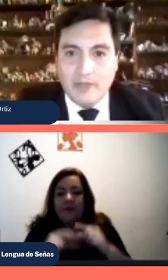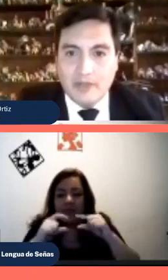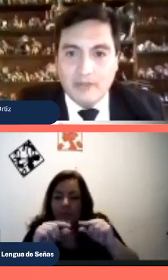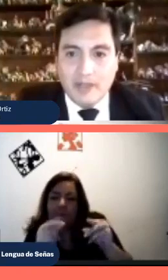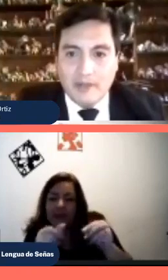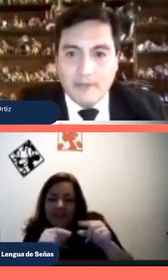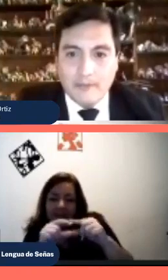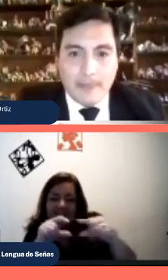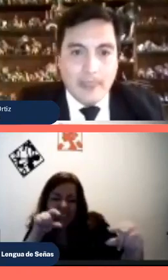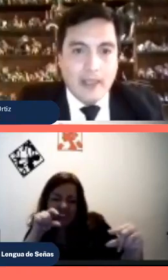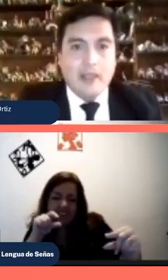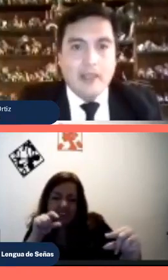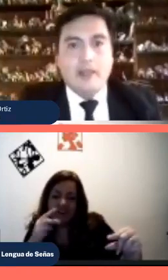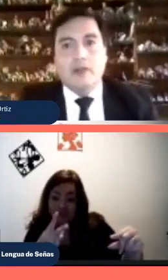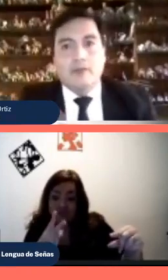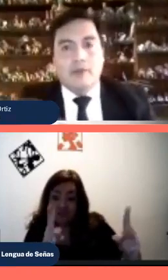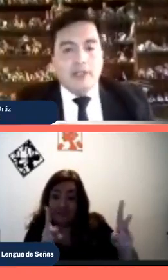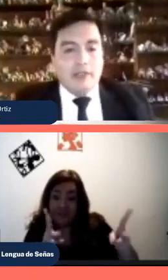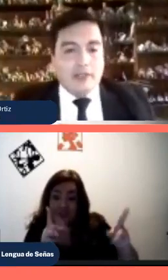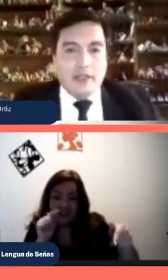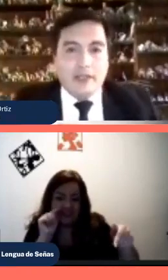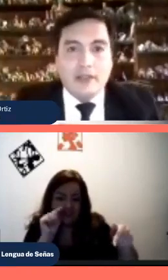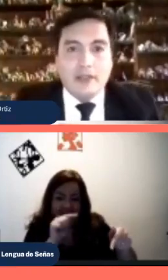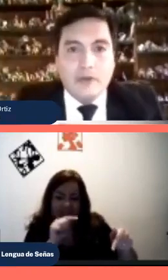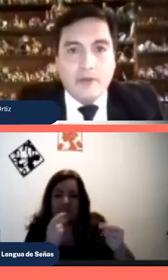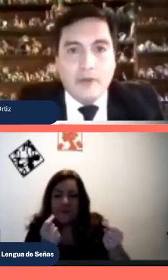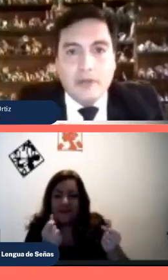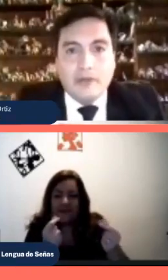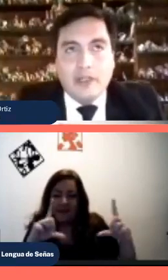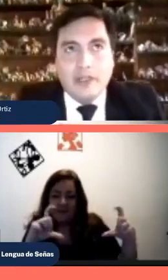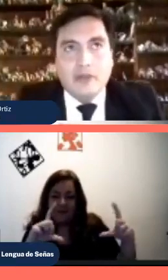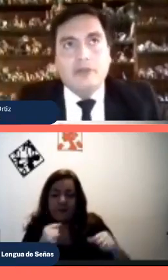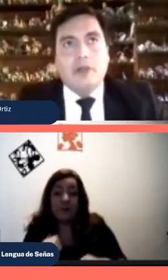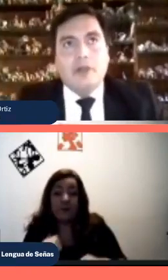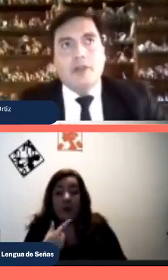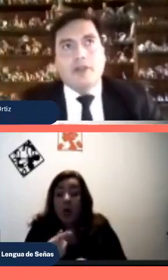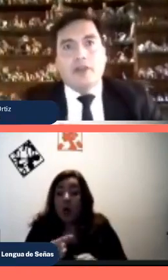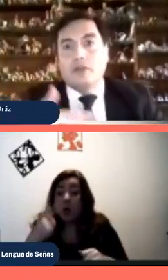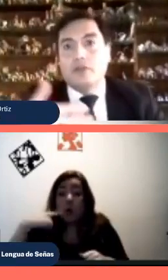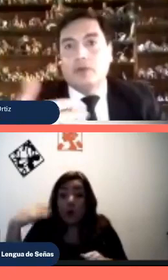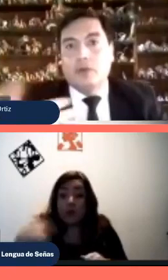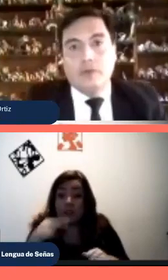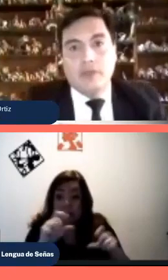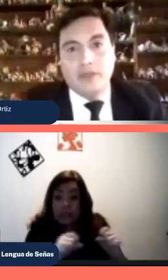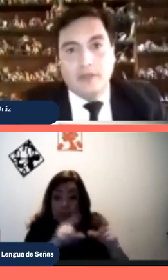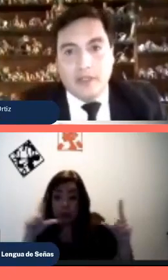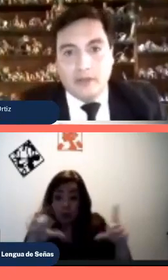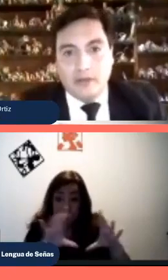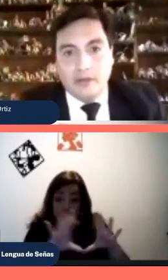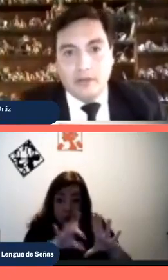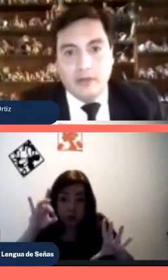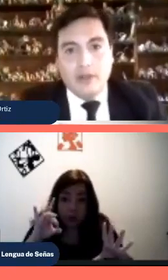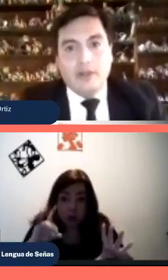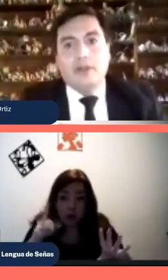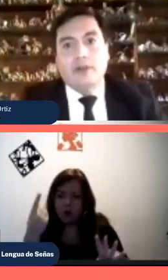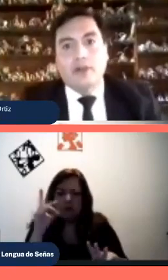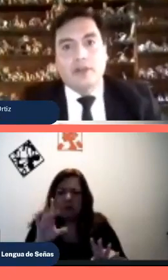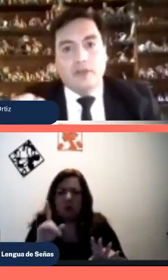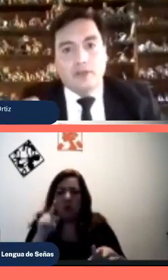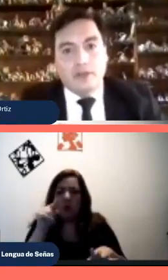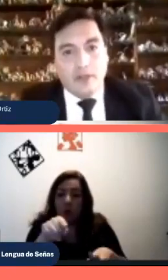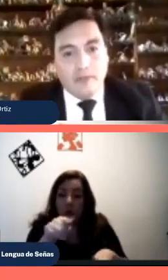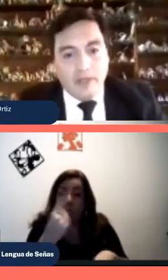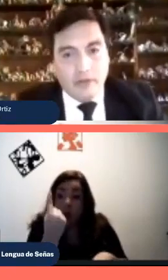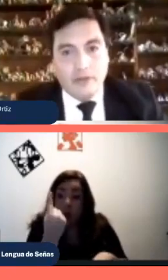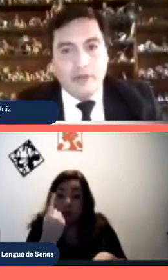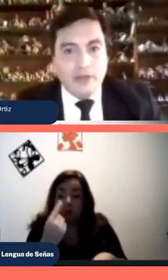habrían visto en vida. Lo importante de este descubrimiento es que no solamente se encontró un yacimiento, sino que se